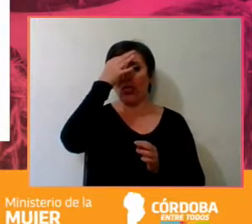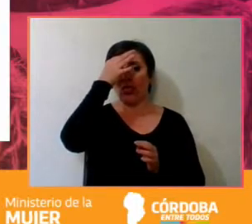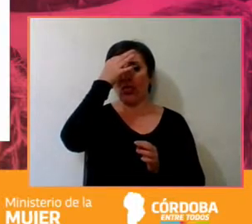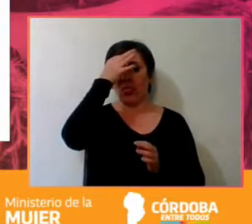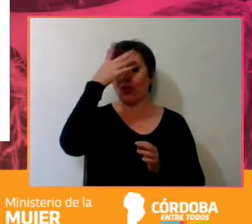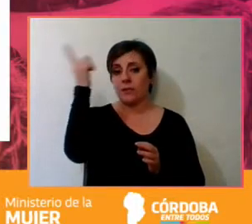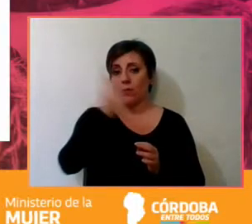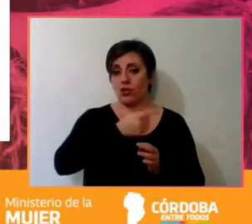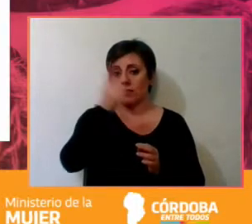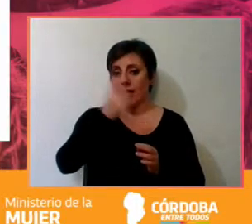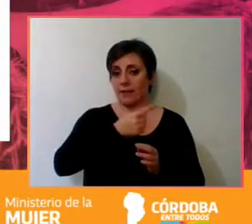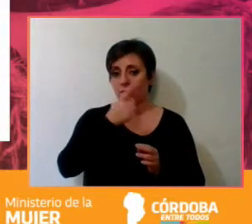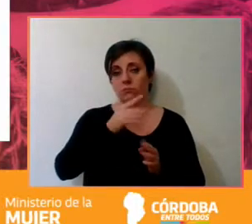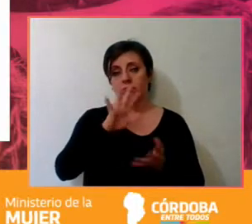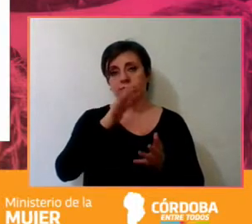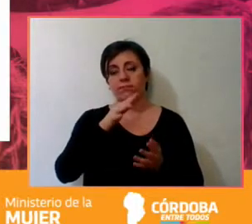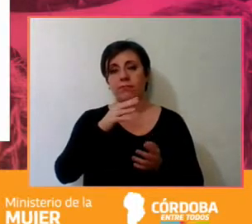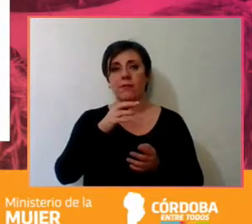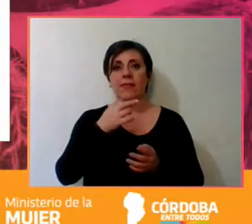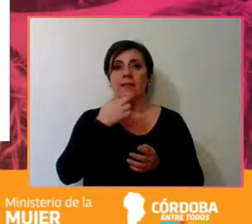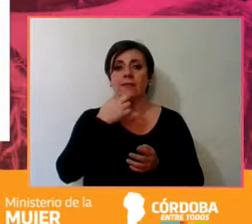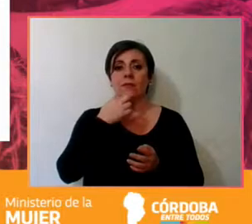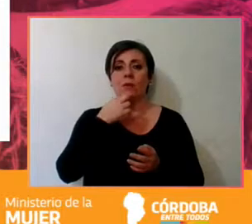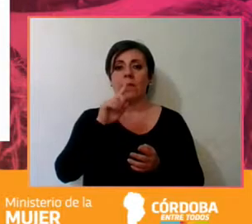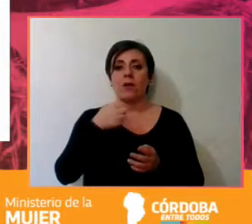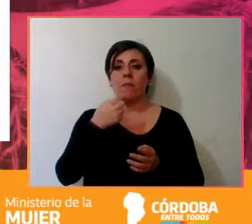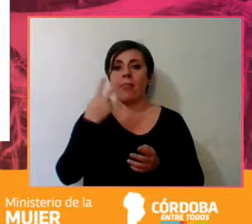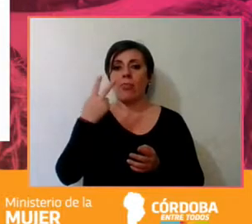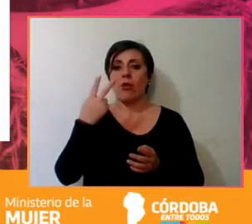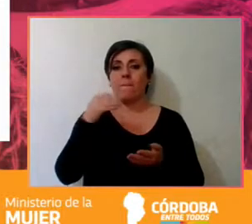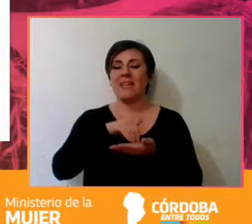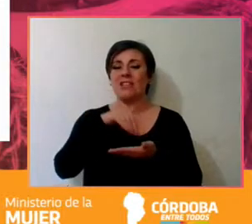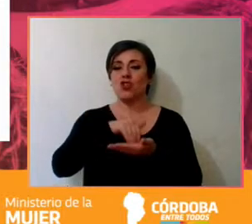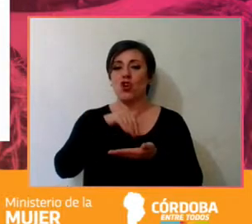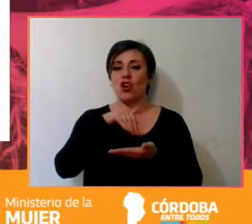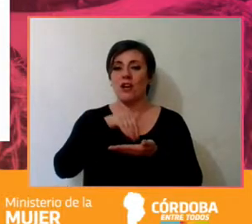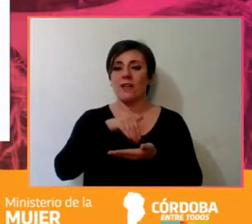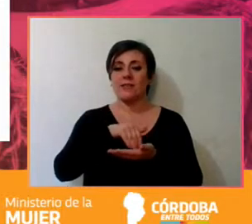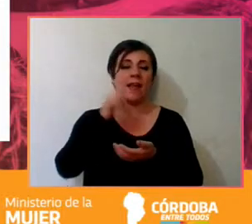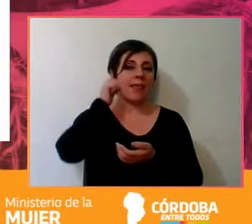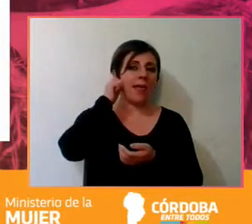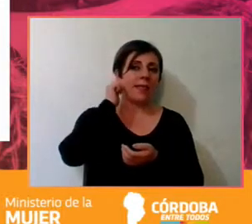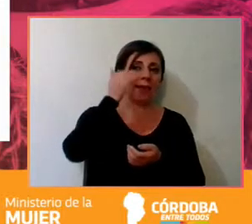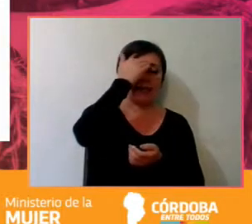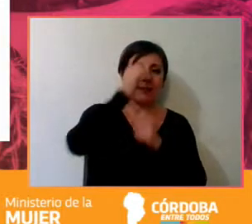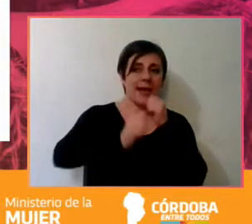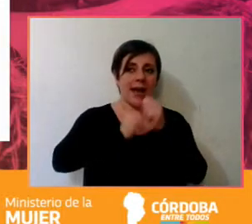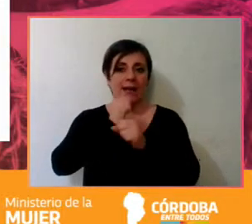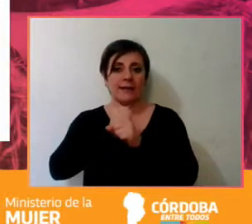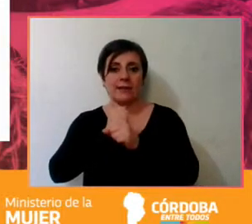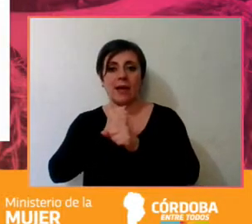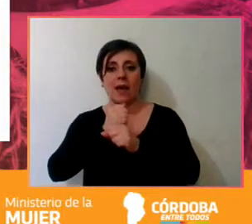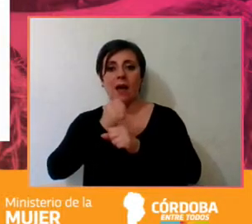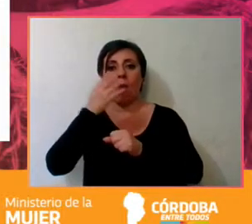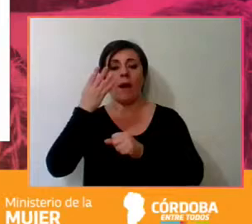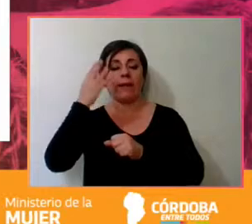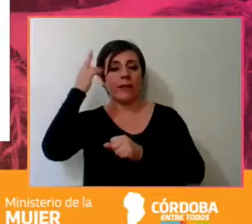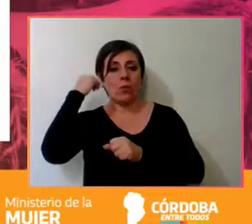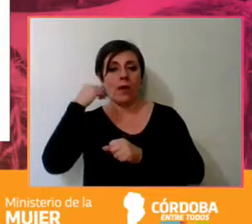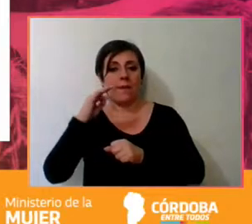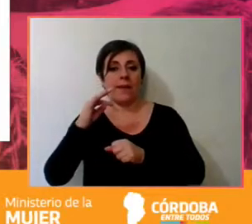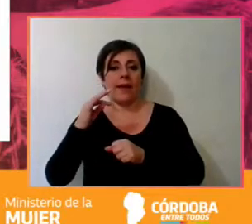12%, lo que equivale a 19.2 millones de las mujeres y niñas entre 15 y 49 años, ha sido víctima de violencia física